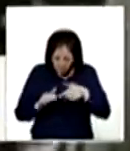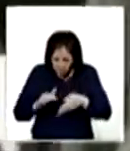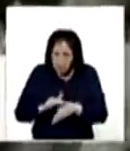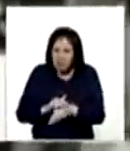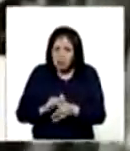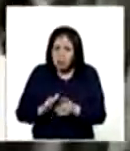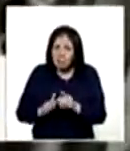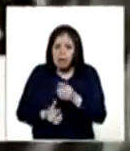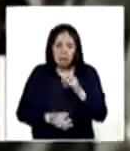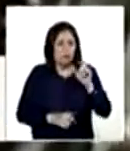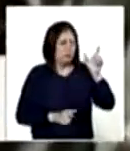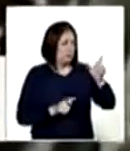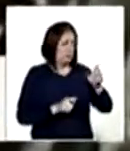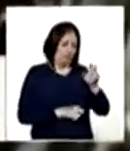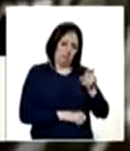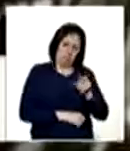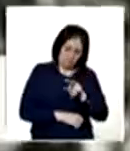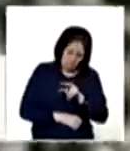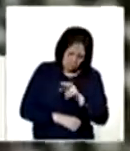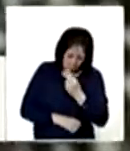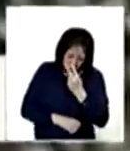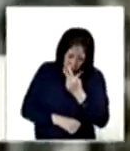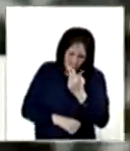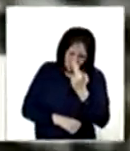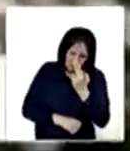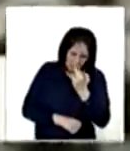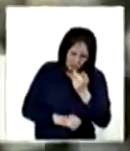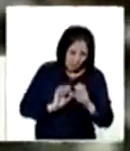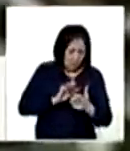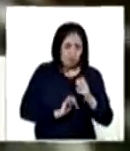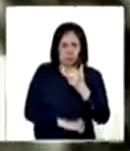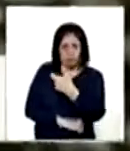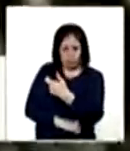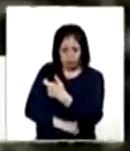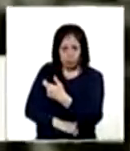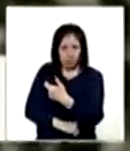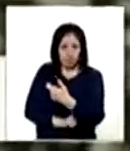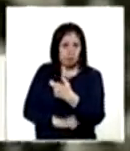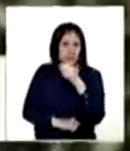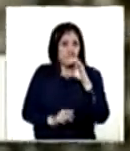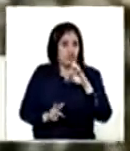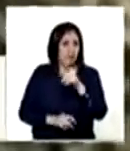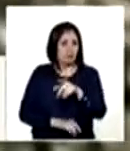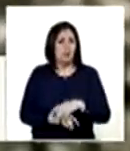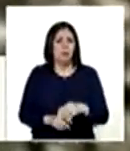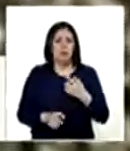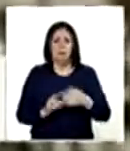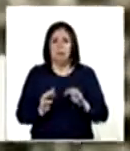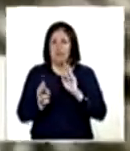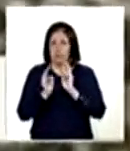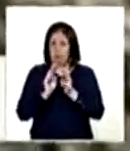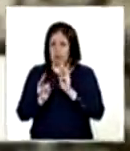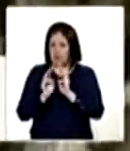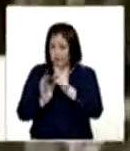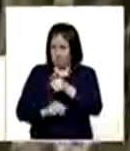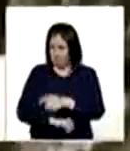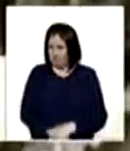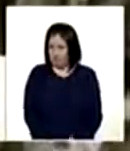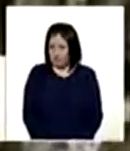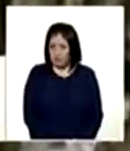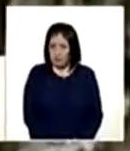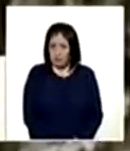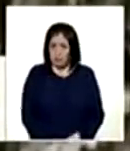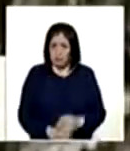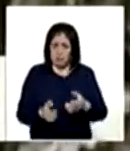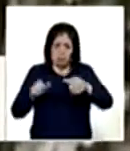Un televidente notó algo sospechoso, tomó su celular y grabó estas imágenes para el WhatsApp de Latina. Cierra